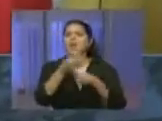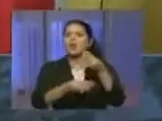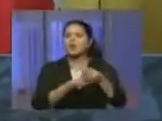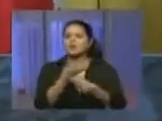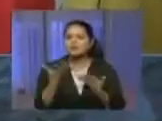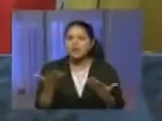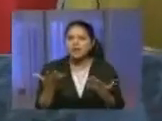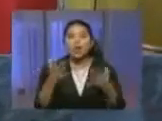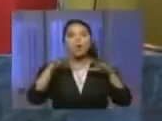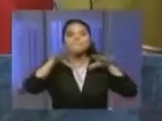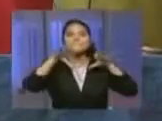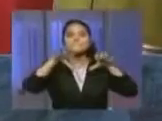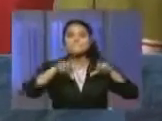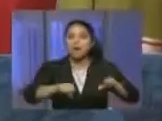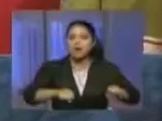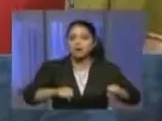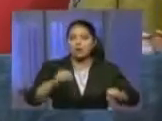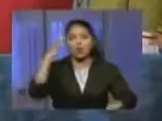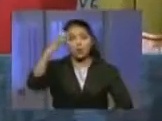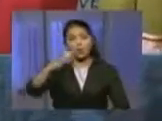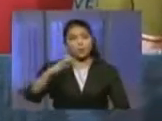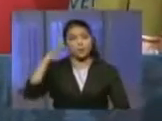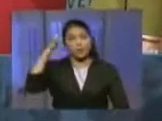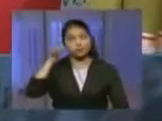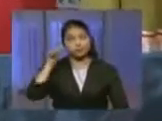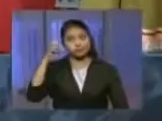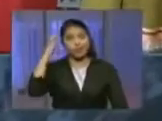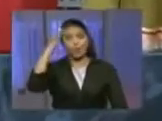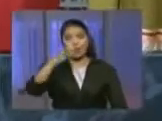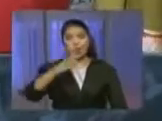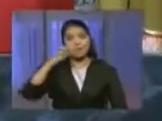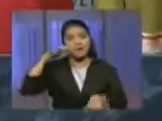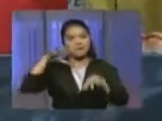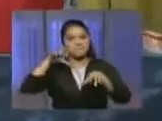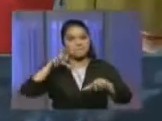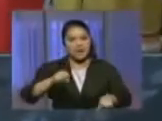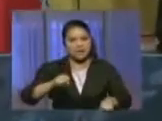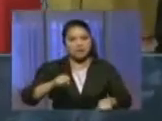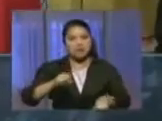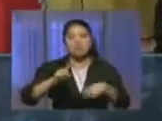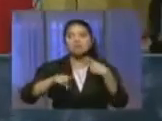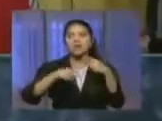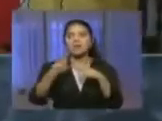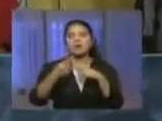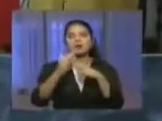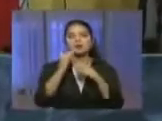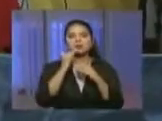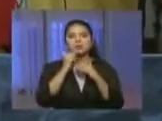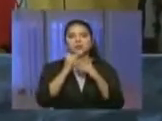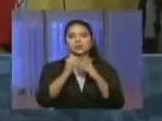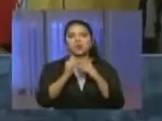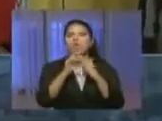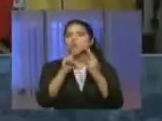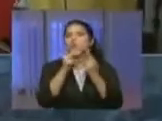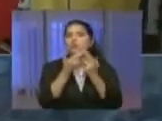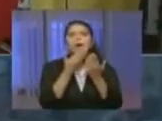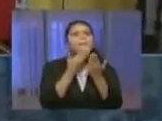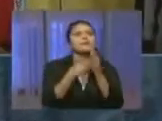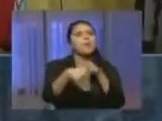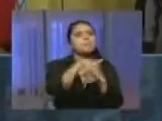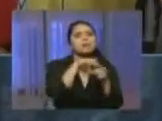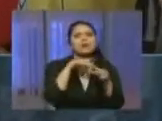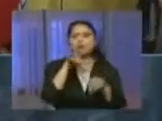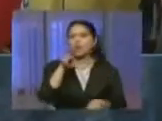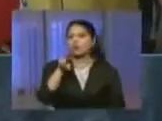imperios europeos y después se quedan callados nunca han pedido perdón a los pueblos a